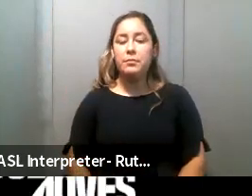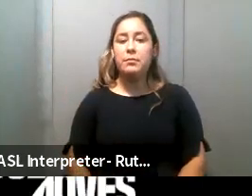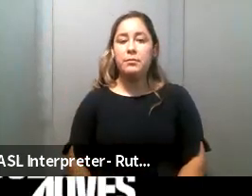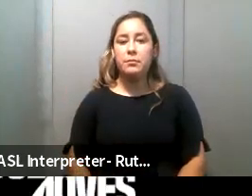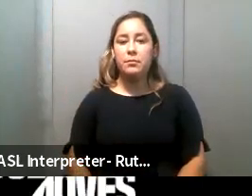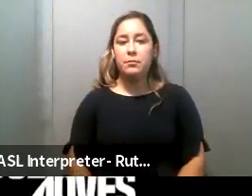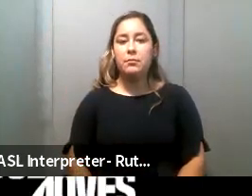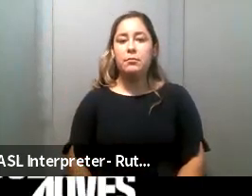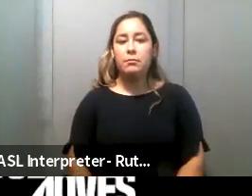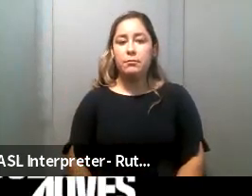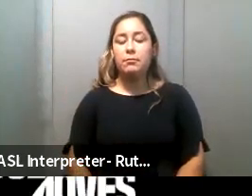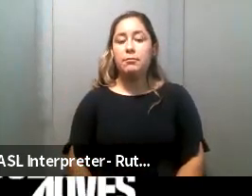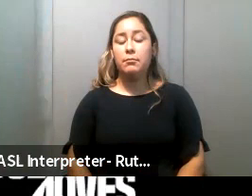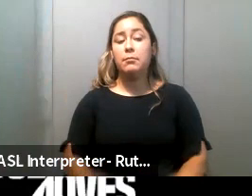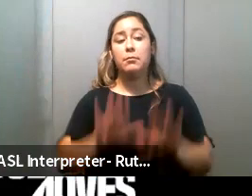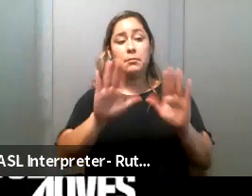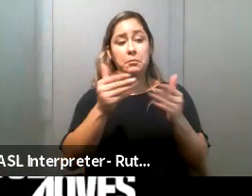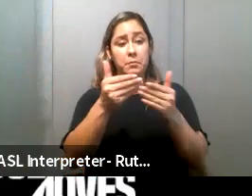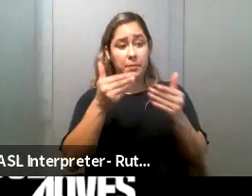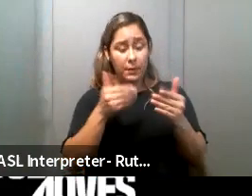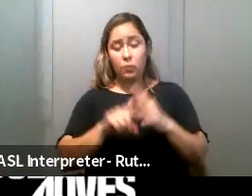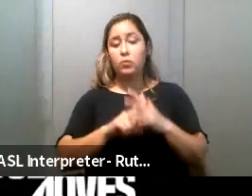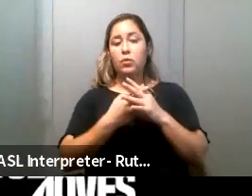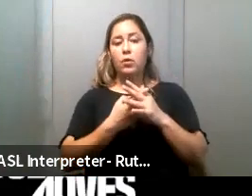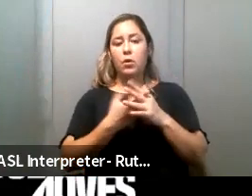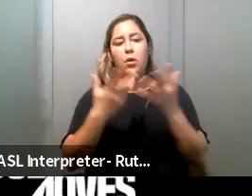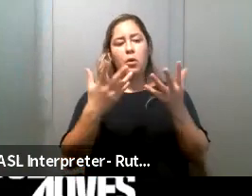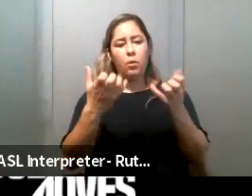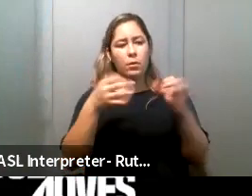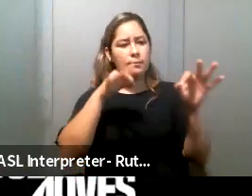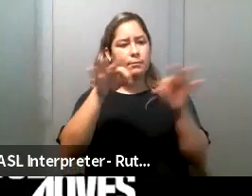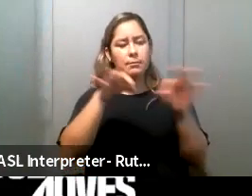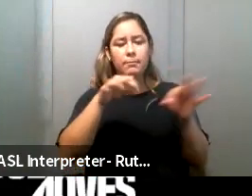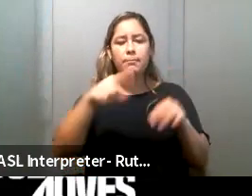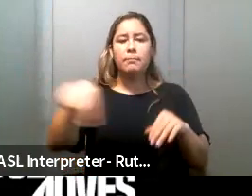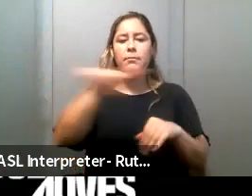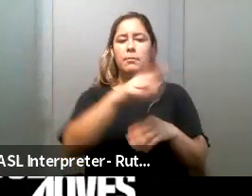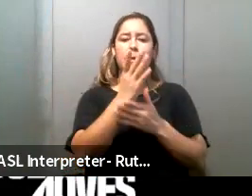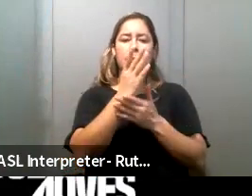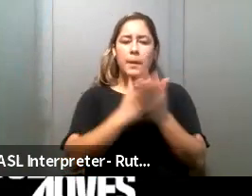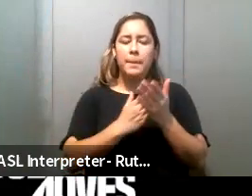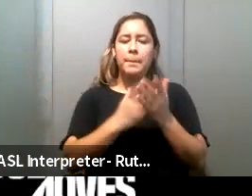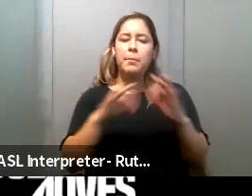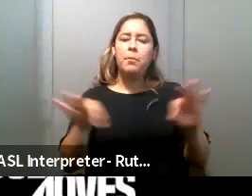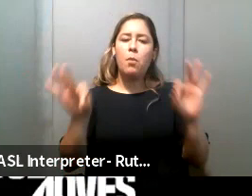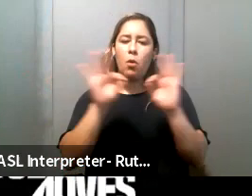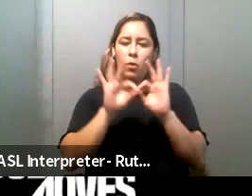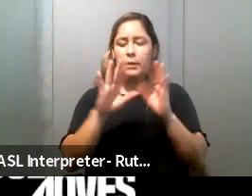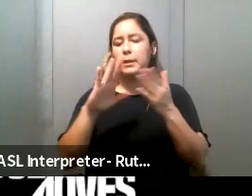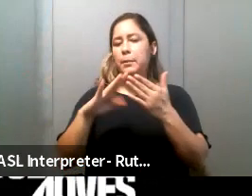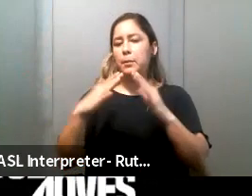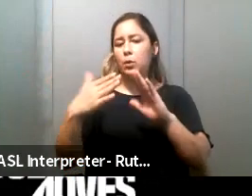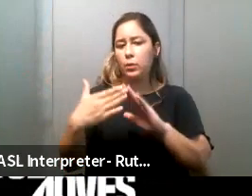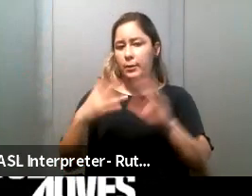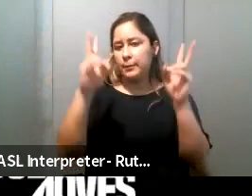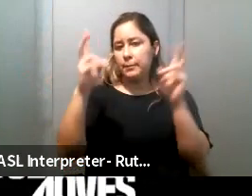Directrices comunitarias. Antes de comenzar, nos gustaría compartir con todos ustedes algunas pautas de la comunidad. El tema